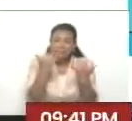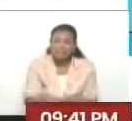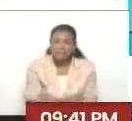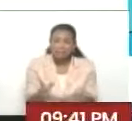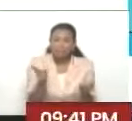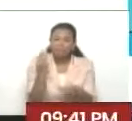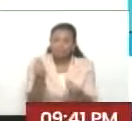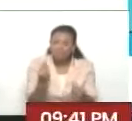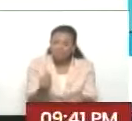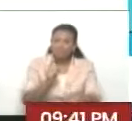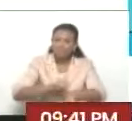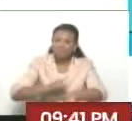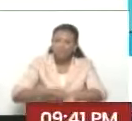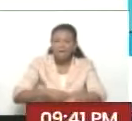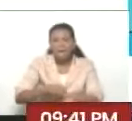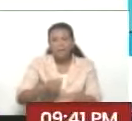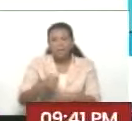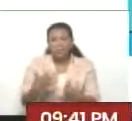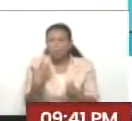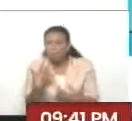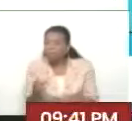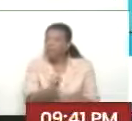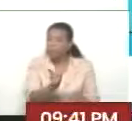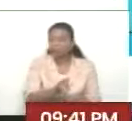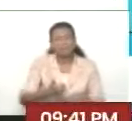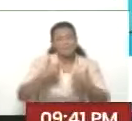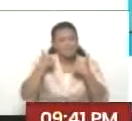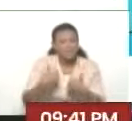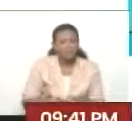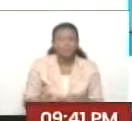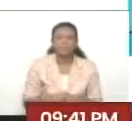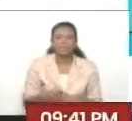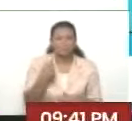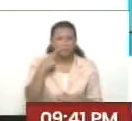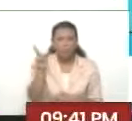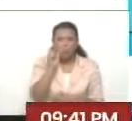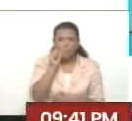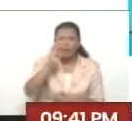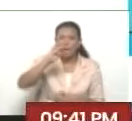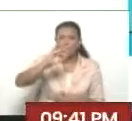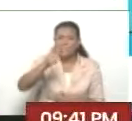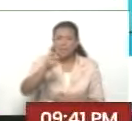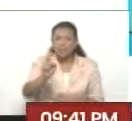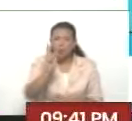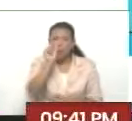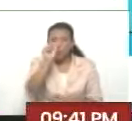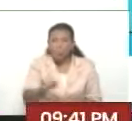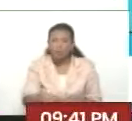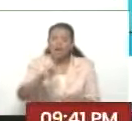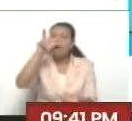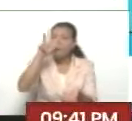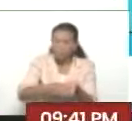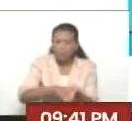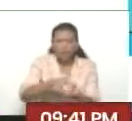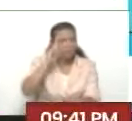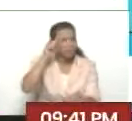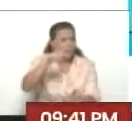calidad, ese tema de esta unidad educativa que lleva el nombre del gran Miguel Otero Silva. Aprobado,